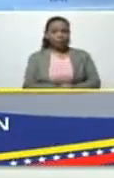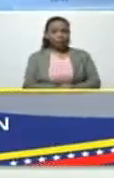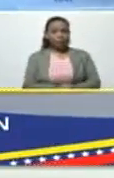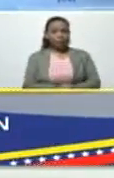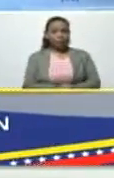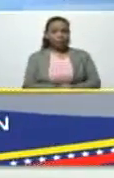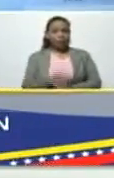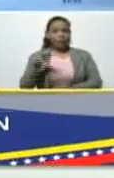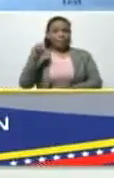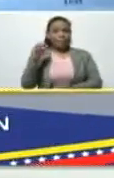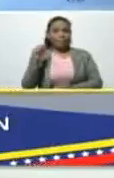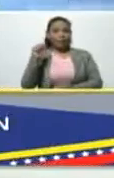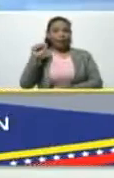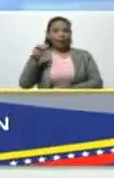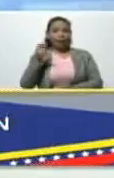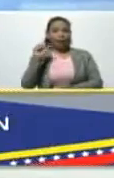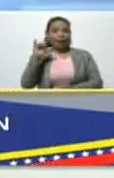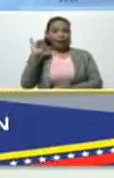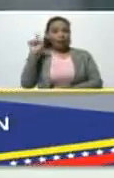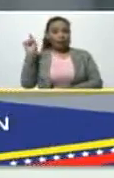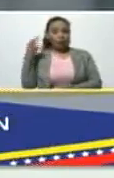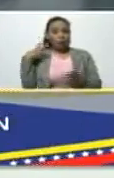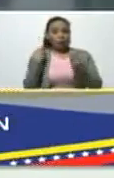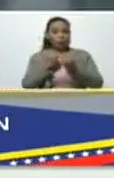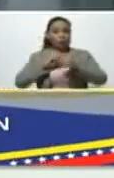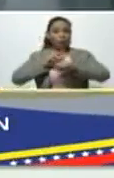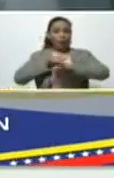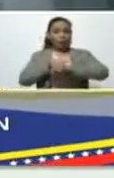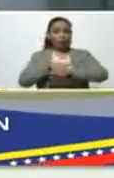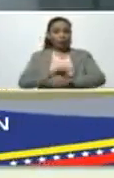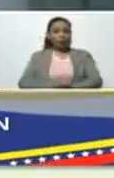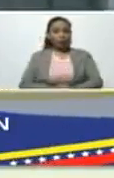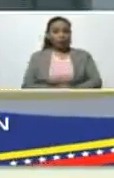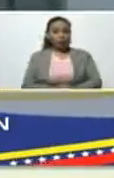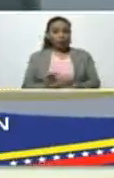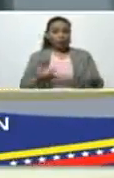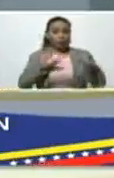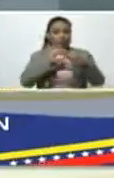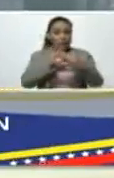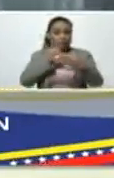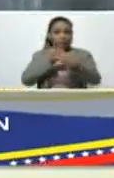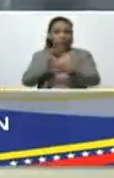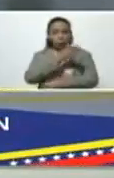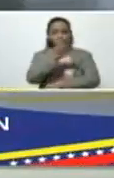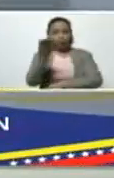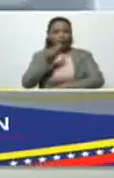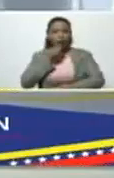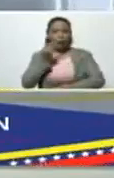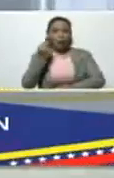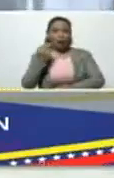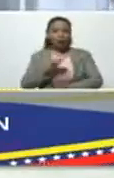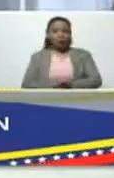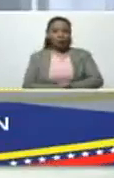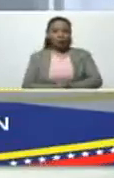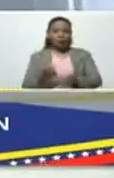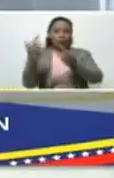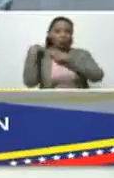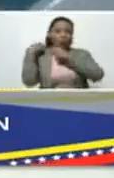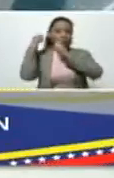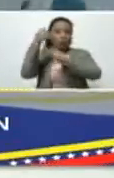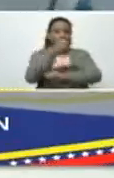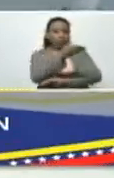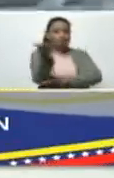Magaly Gutiérrez, compañero Héctor Rodríguez, articularnos, ustedes que son la juventud, le corresponde a ustedes,